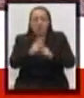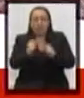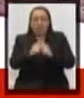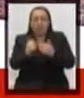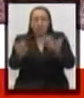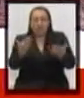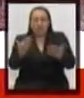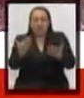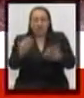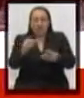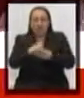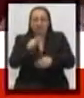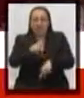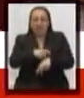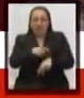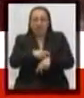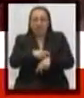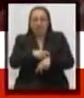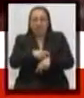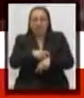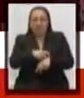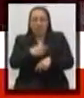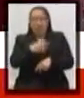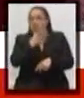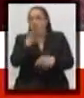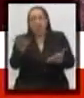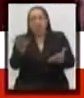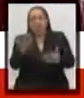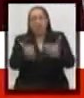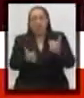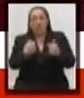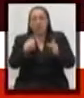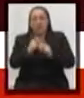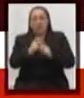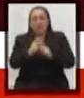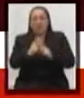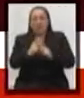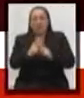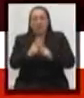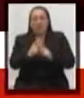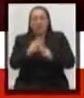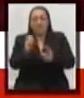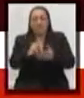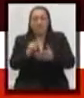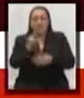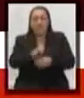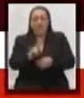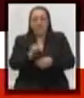comparación. En estos momentos no sé cuál es el término de comparación más